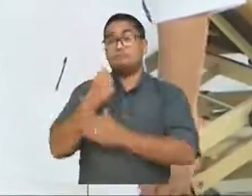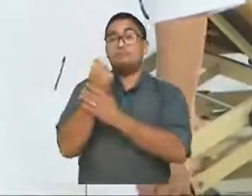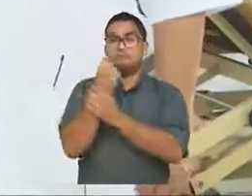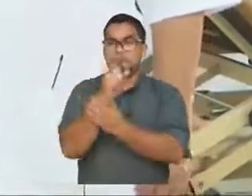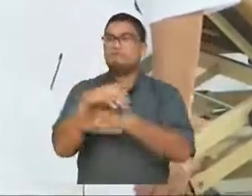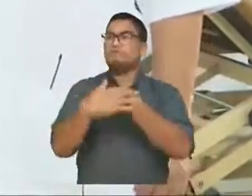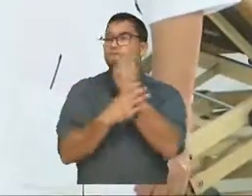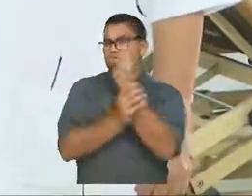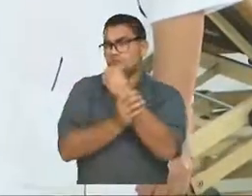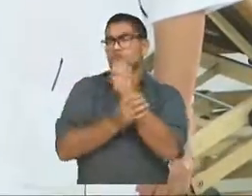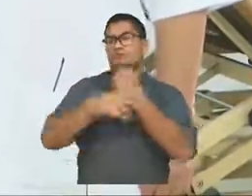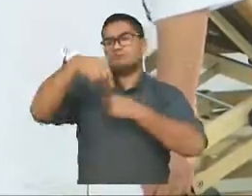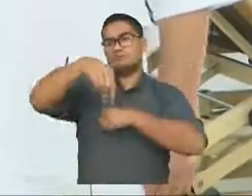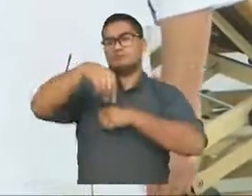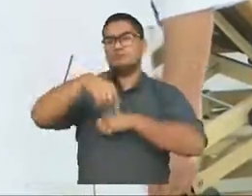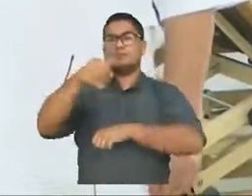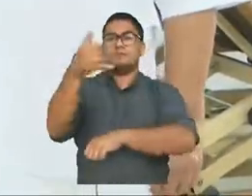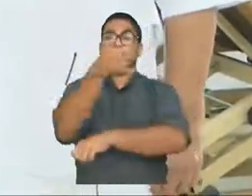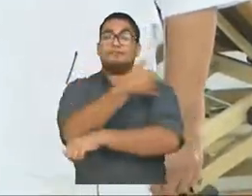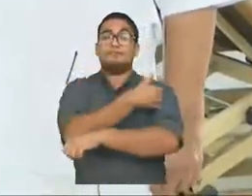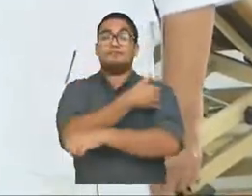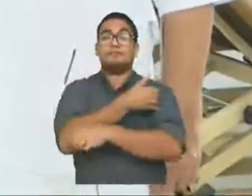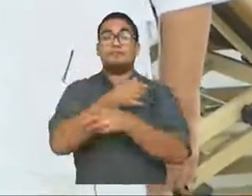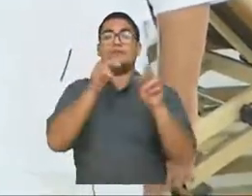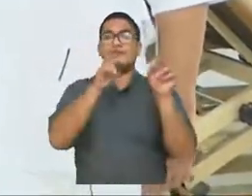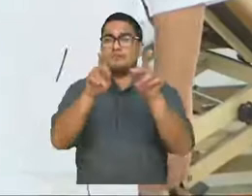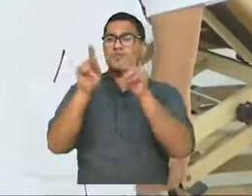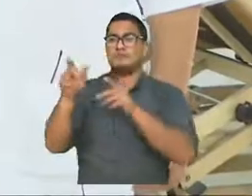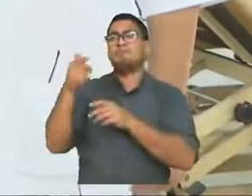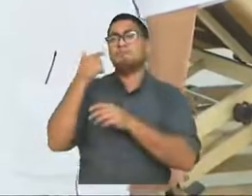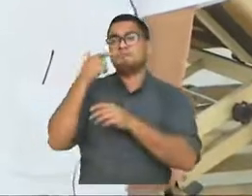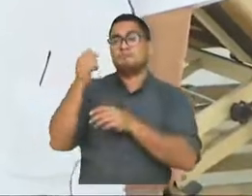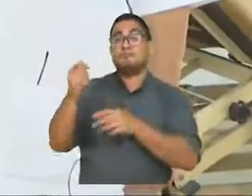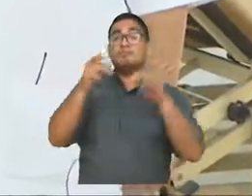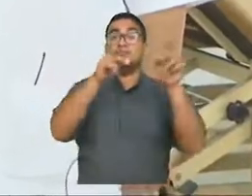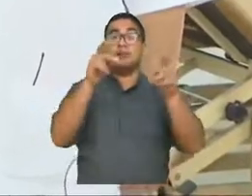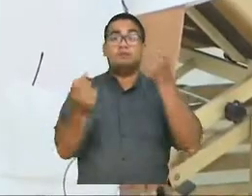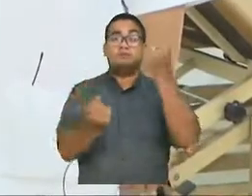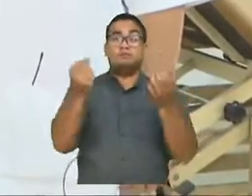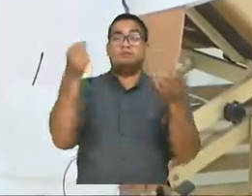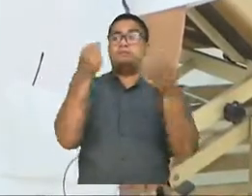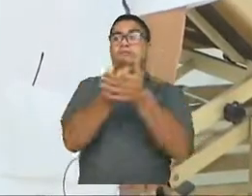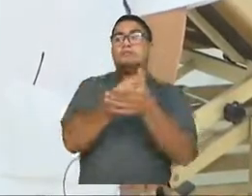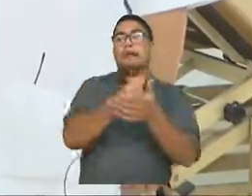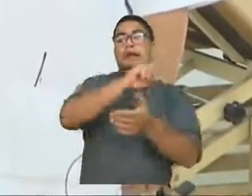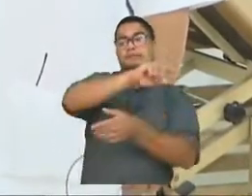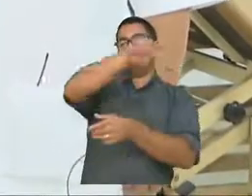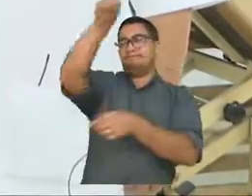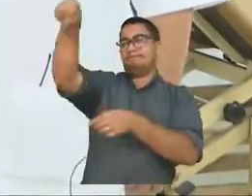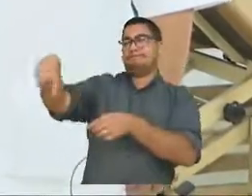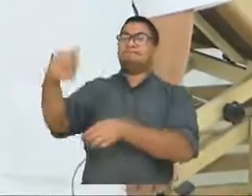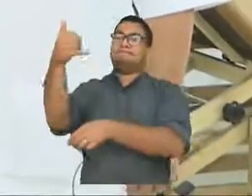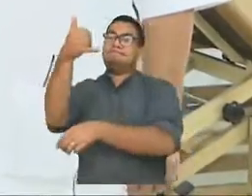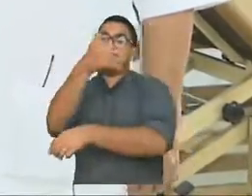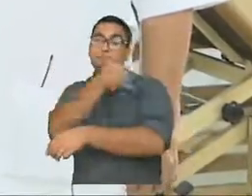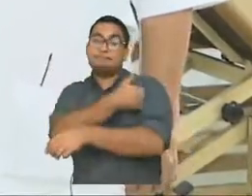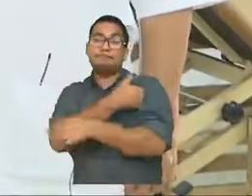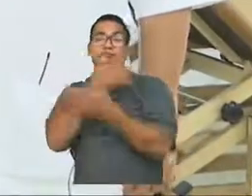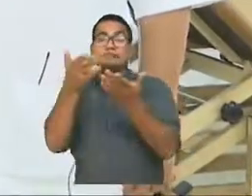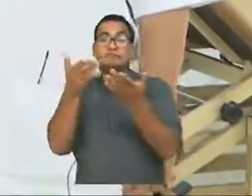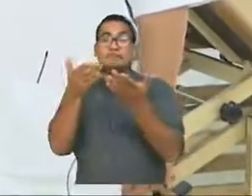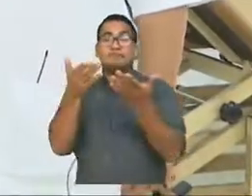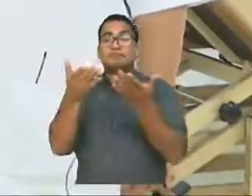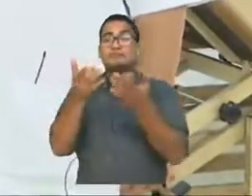este hospital, que es conocido para la rehabilitación de aquellos pacientes que tienen algún derrame